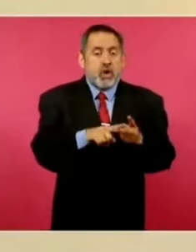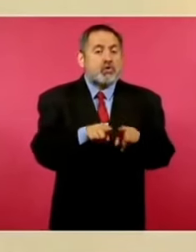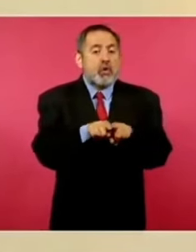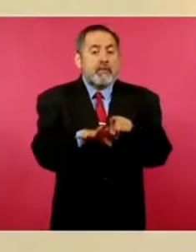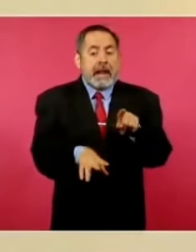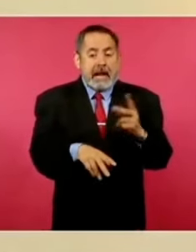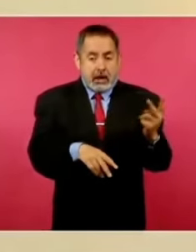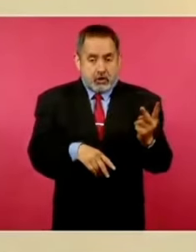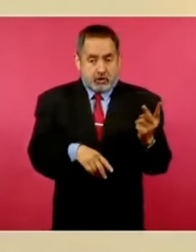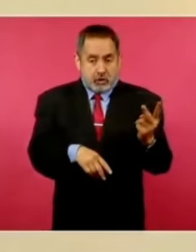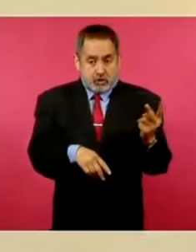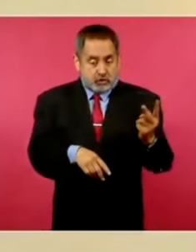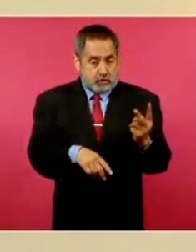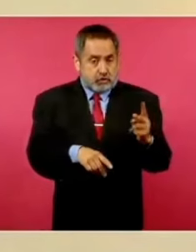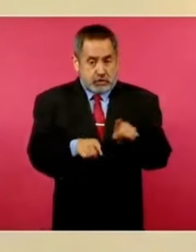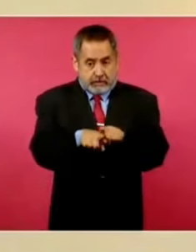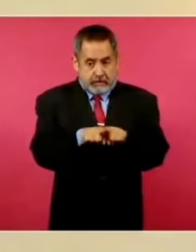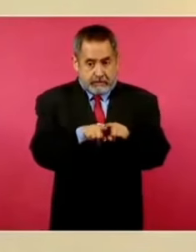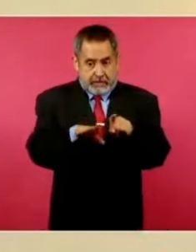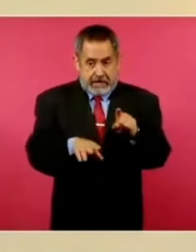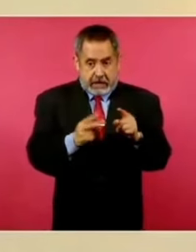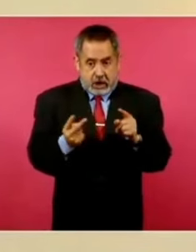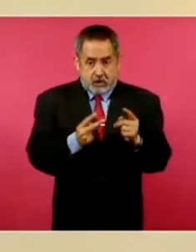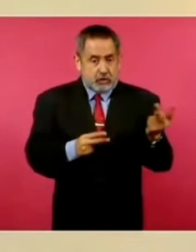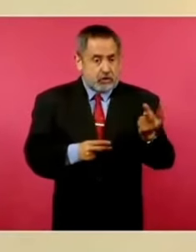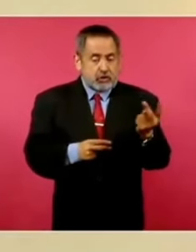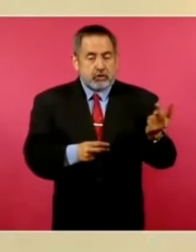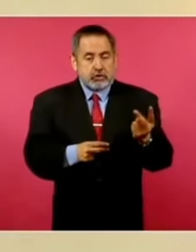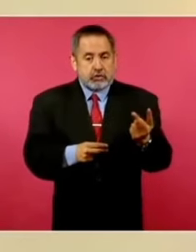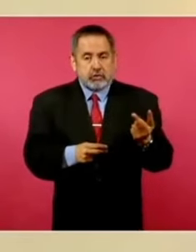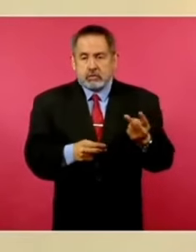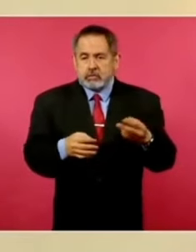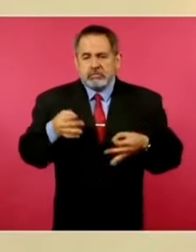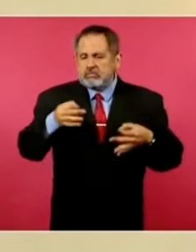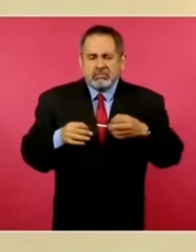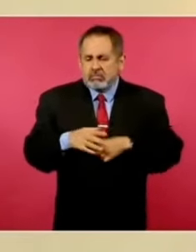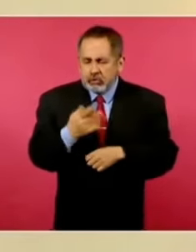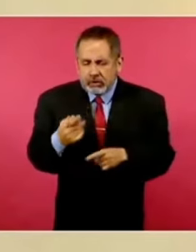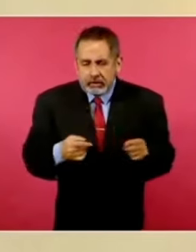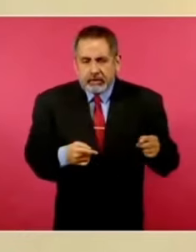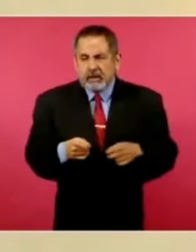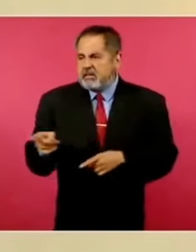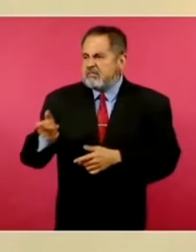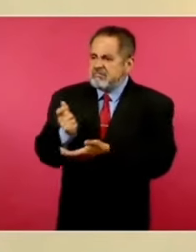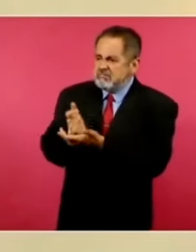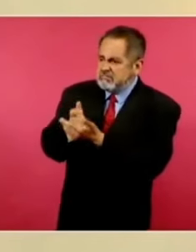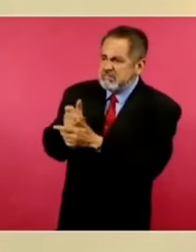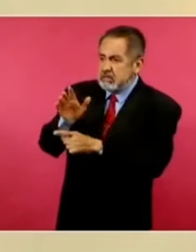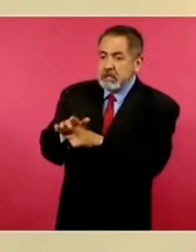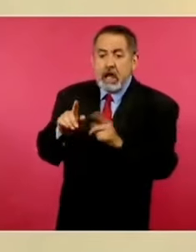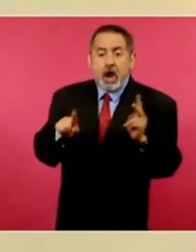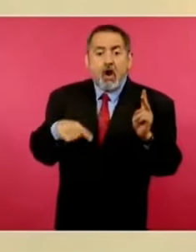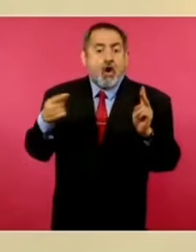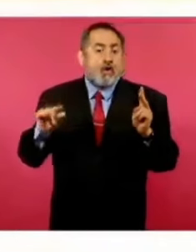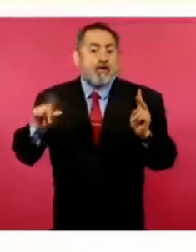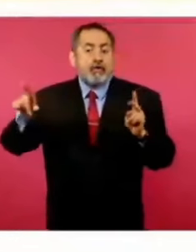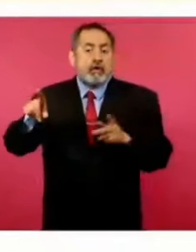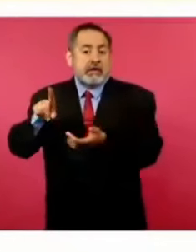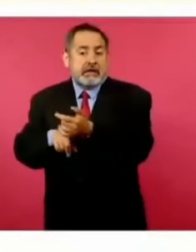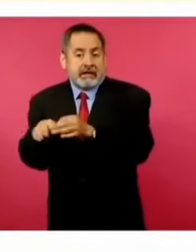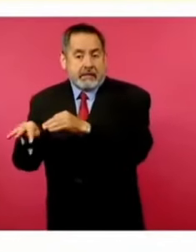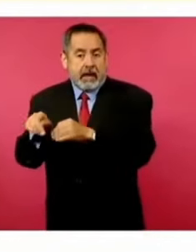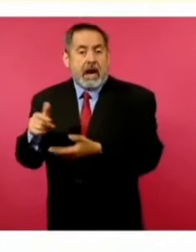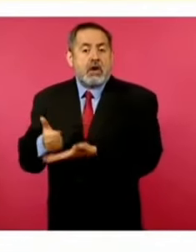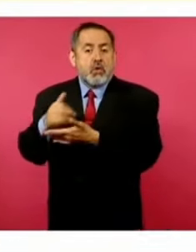su hermana ellos fueron vinculados a proceso por el delito de extorsión en agravio de un servidor público del